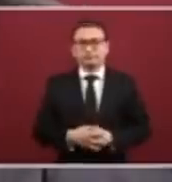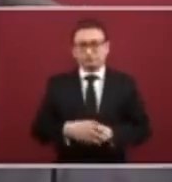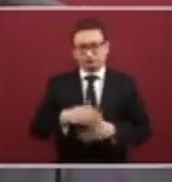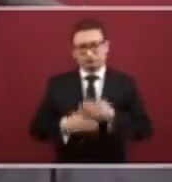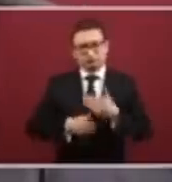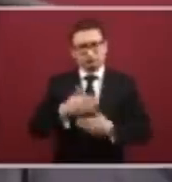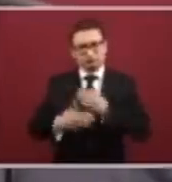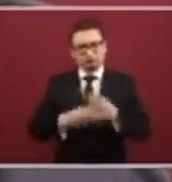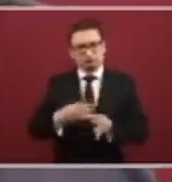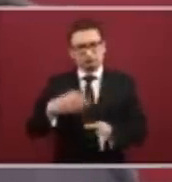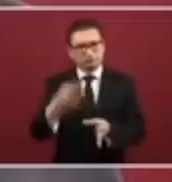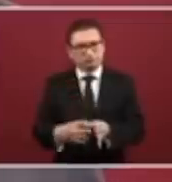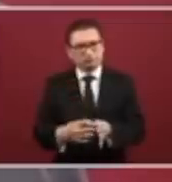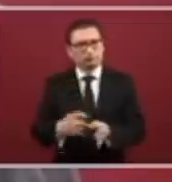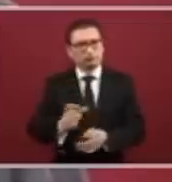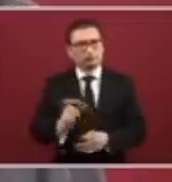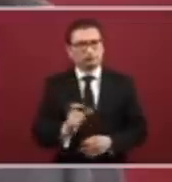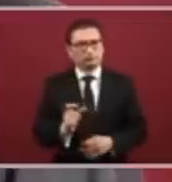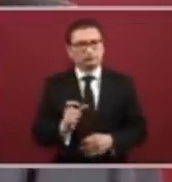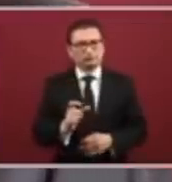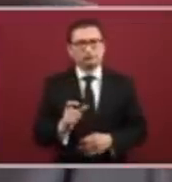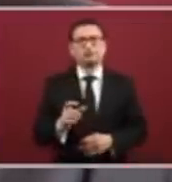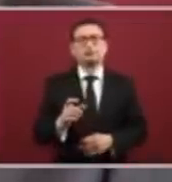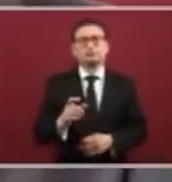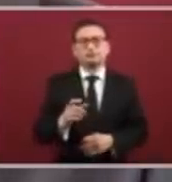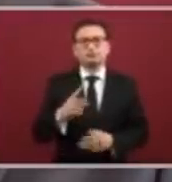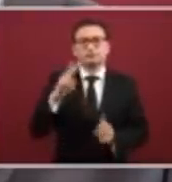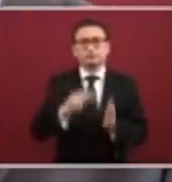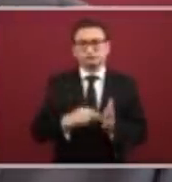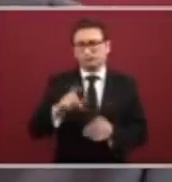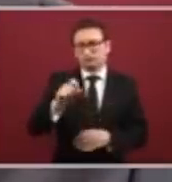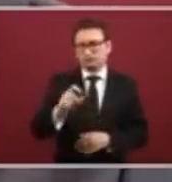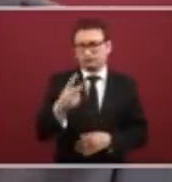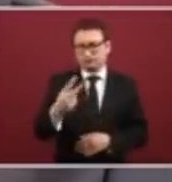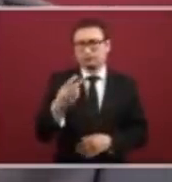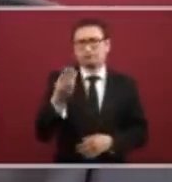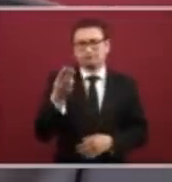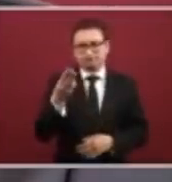para mayo del 2022.